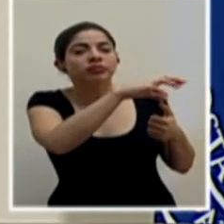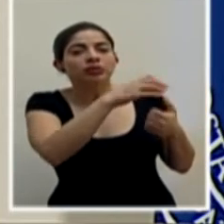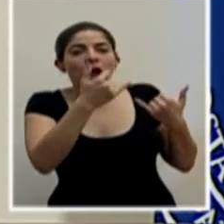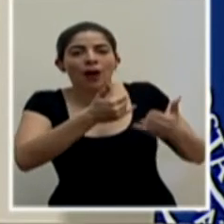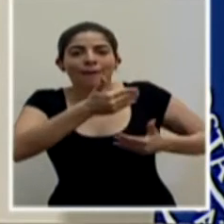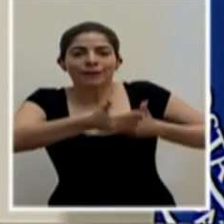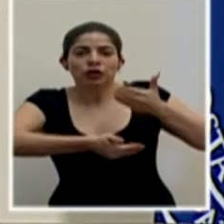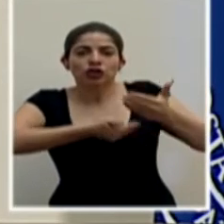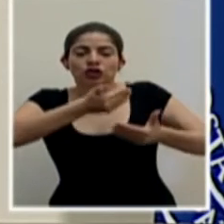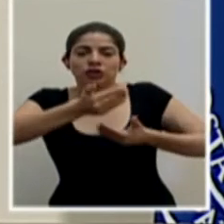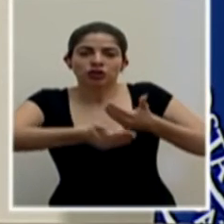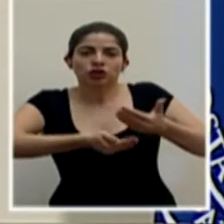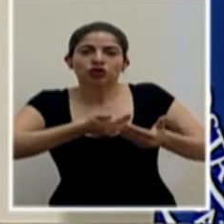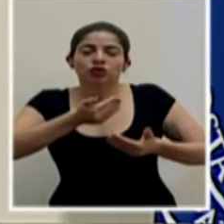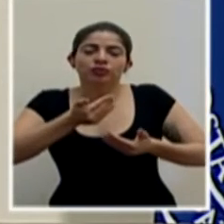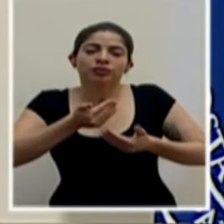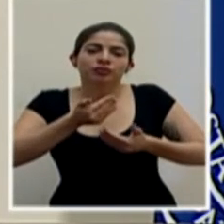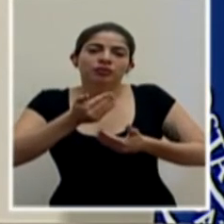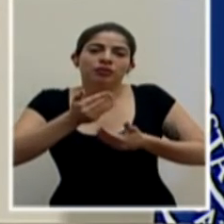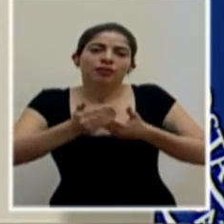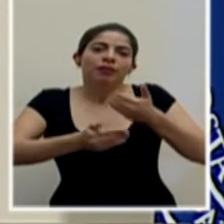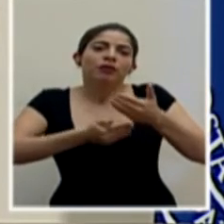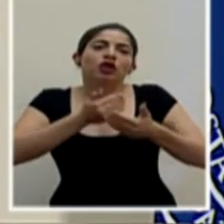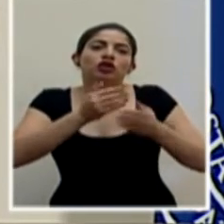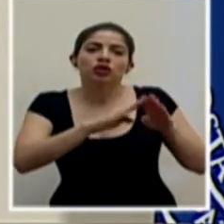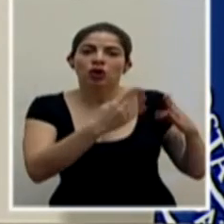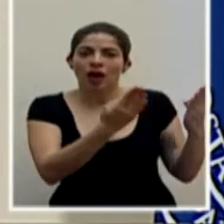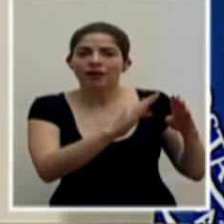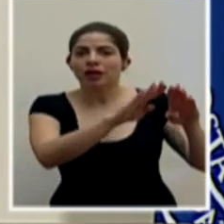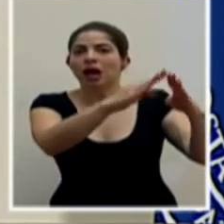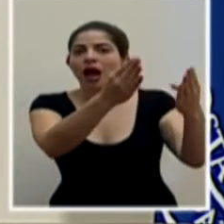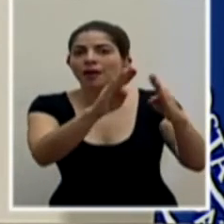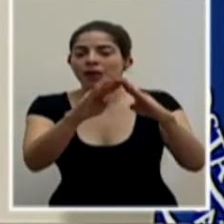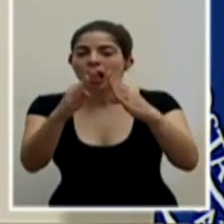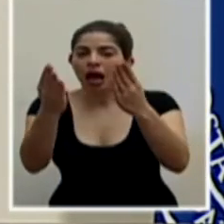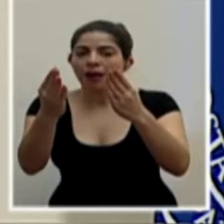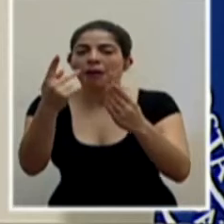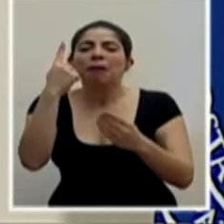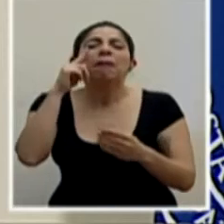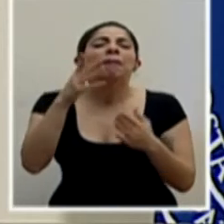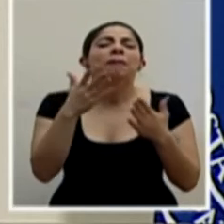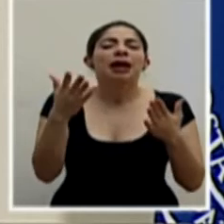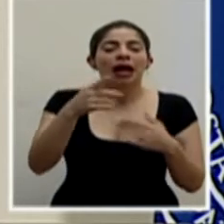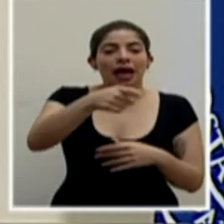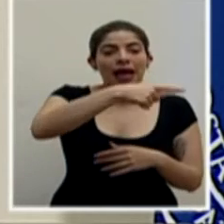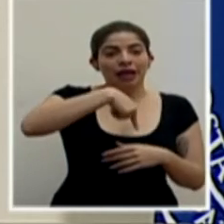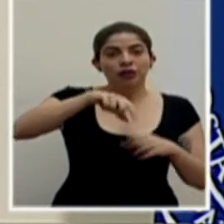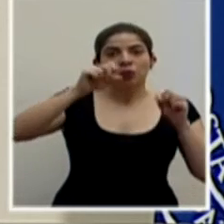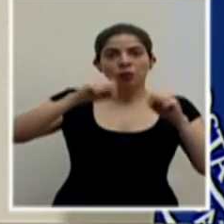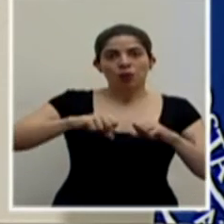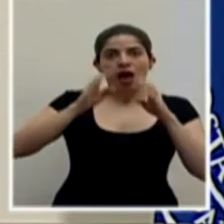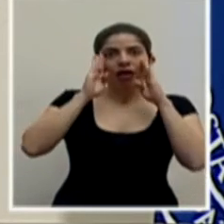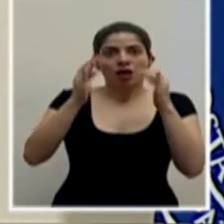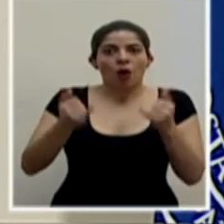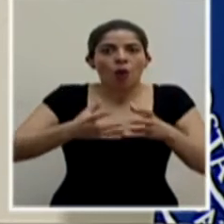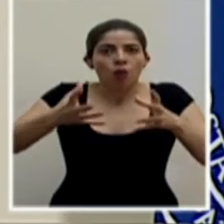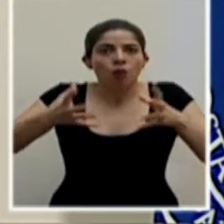en proceso de abrir para atender esta creciente